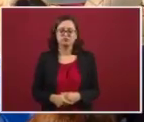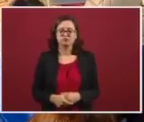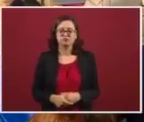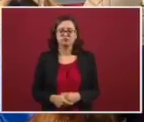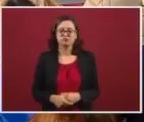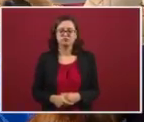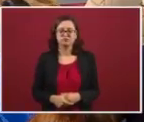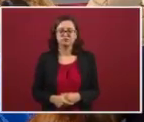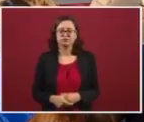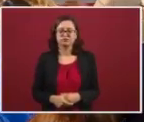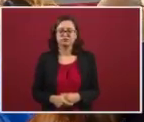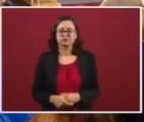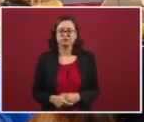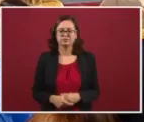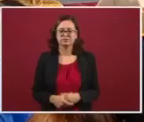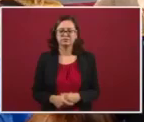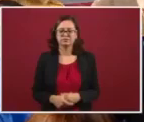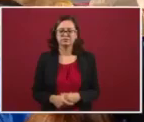A ver.